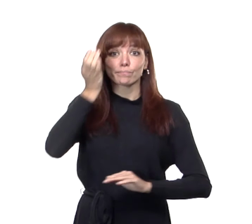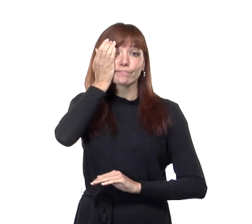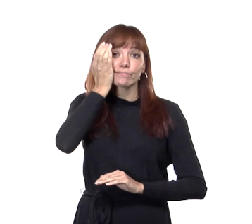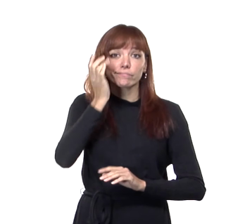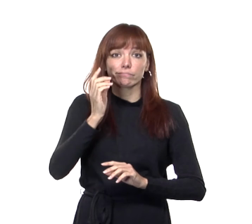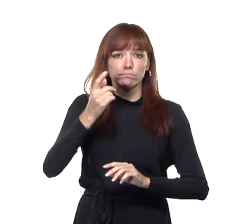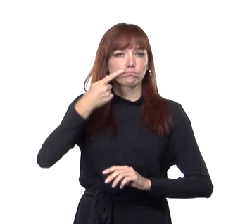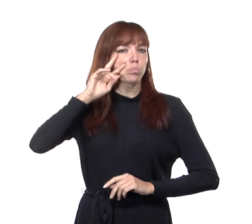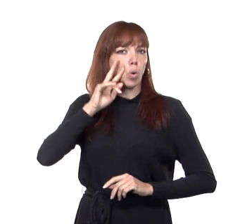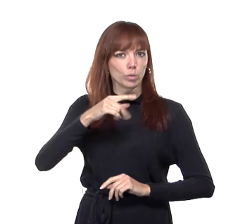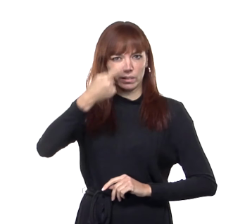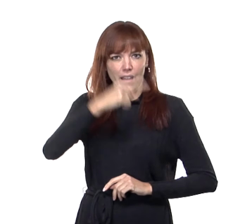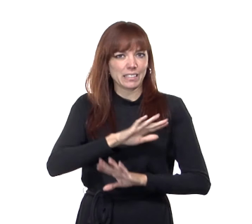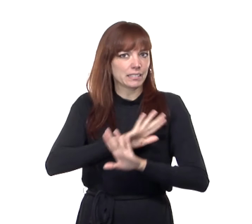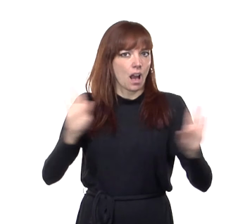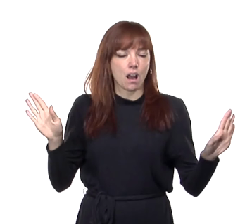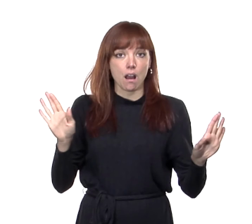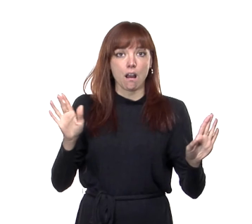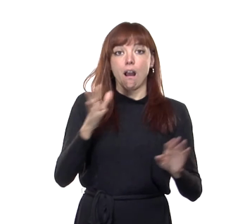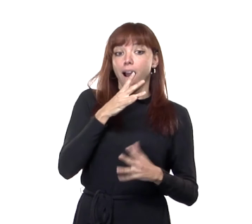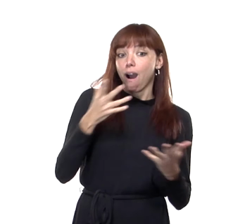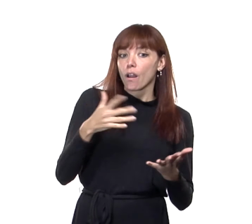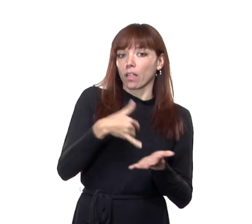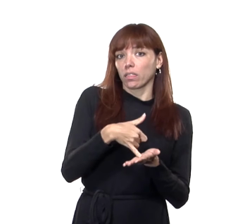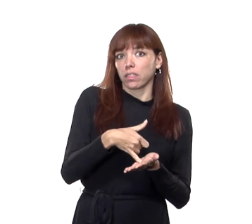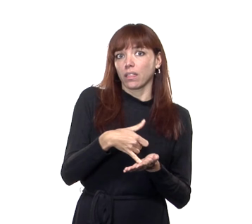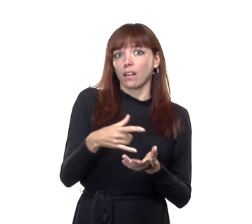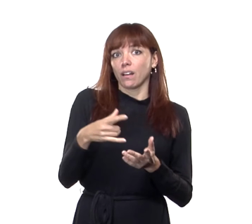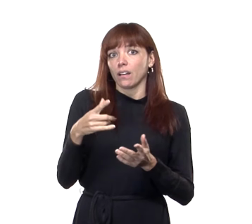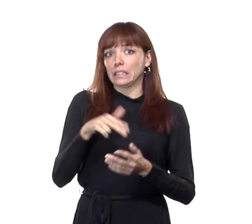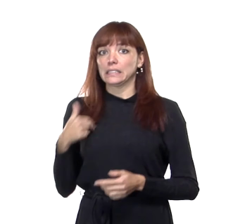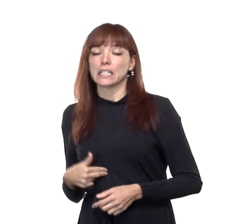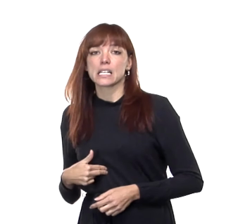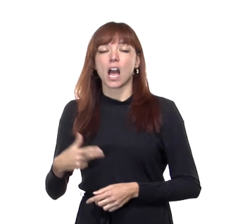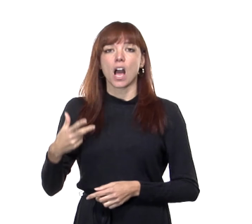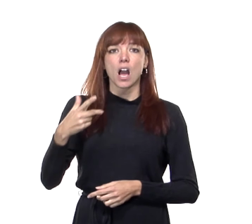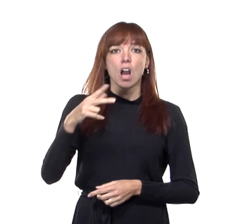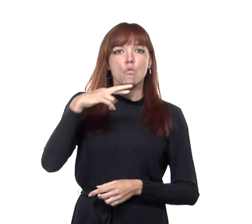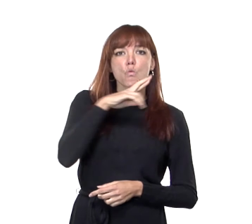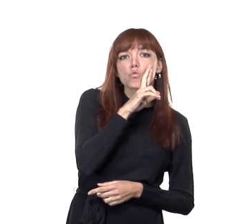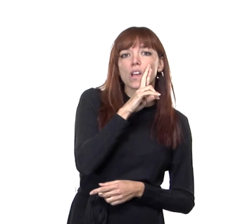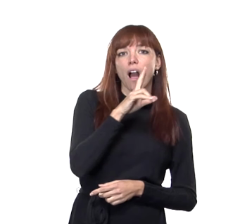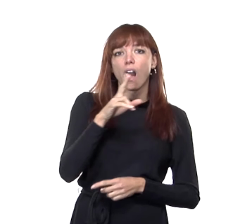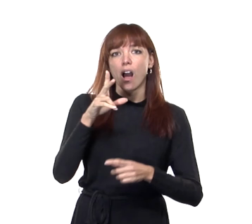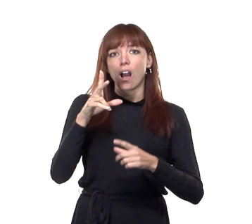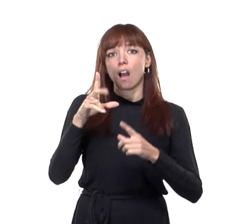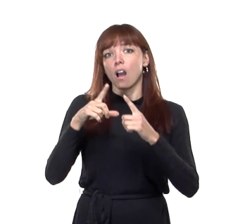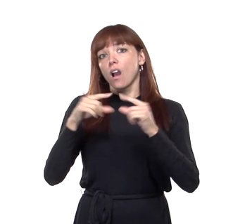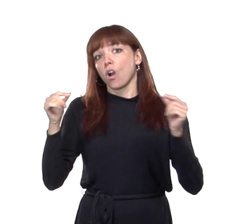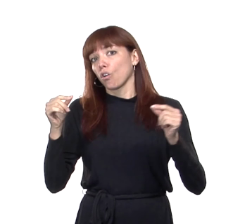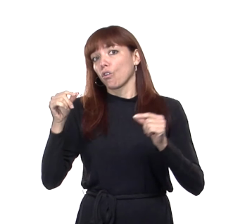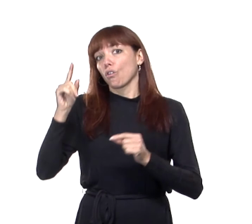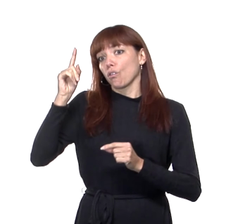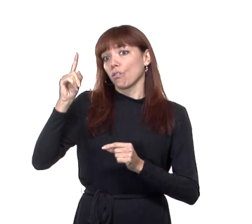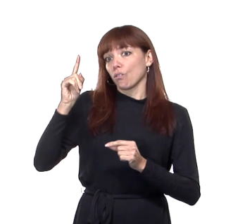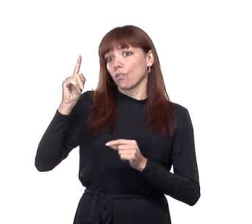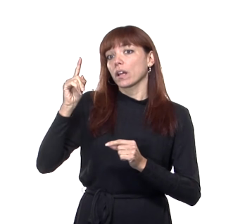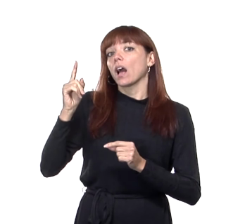que estemos mucho más vulnerables a rivales como china como rusia como como corea del norte y ya hemos visto que estos países tienen un interés